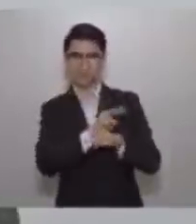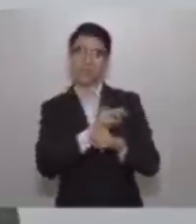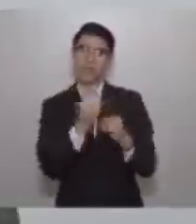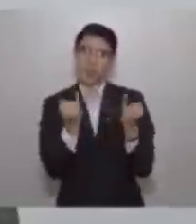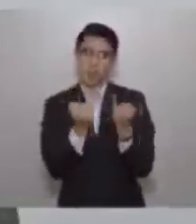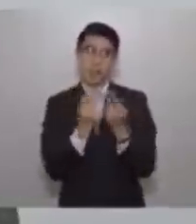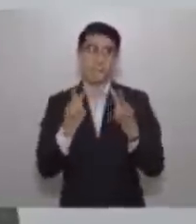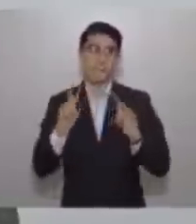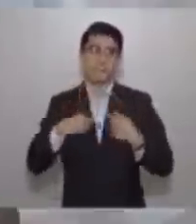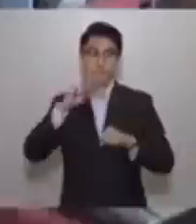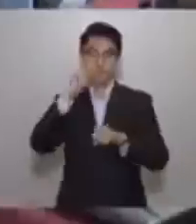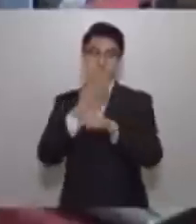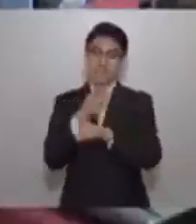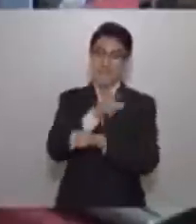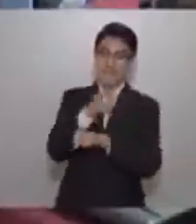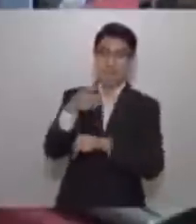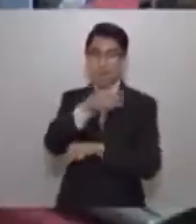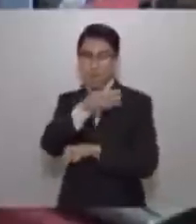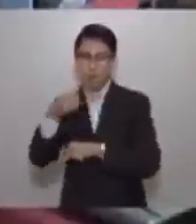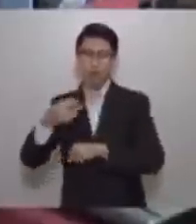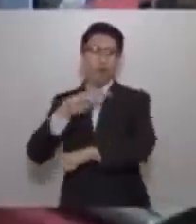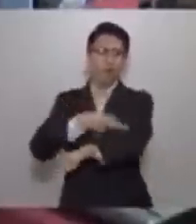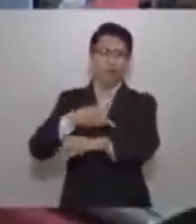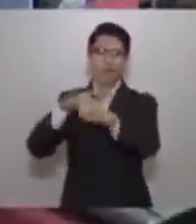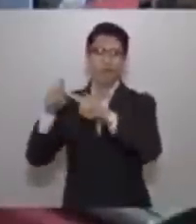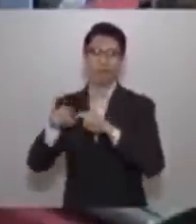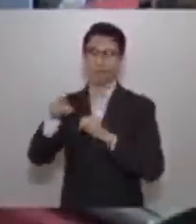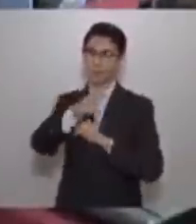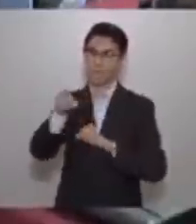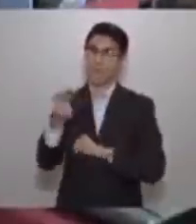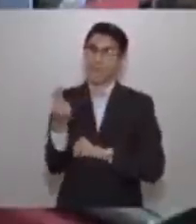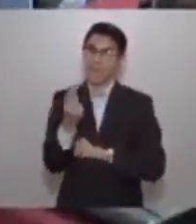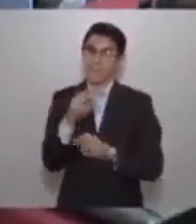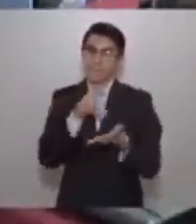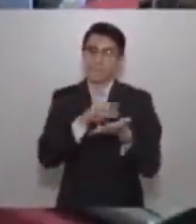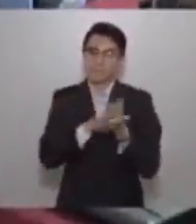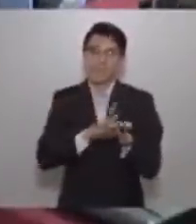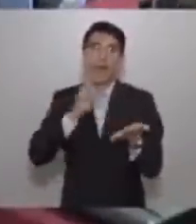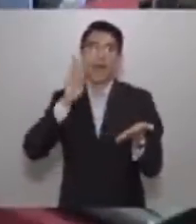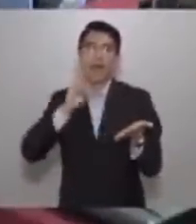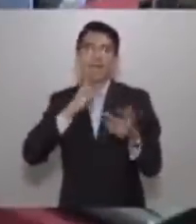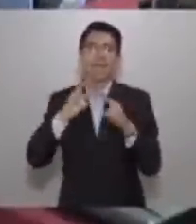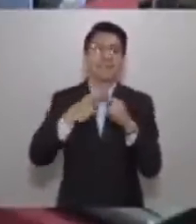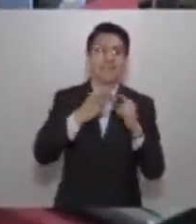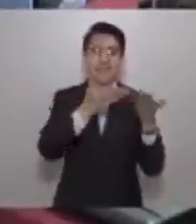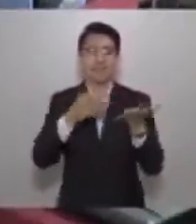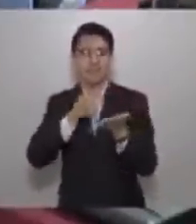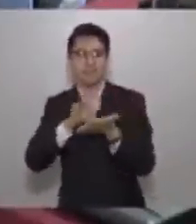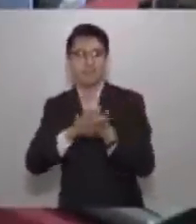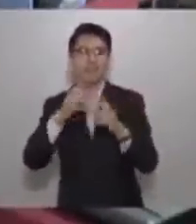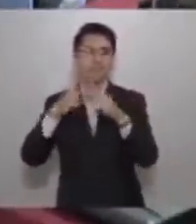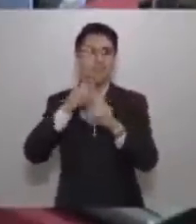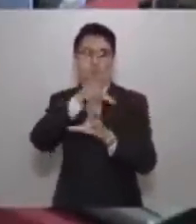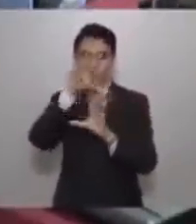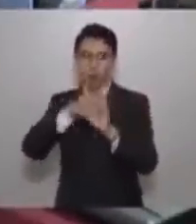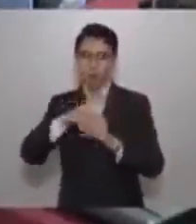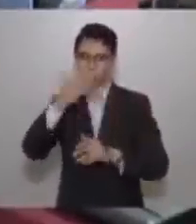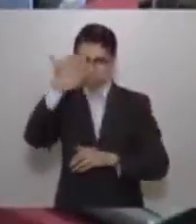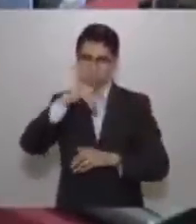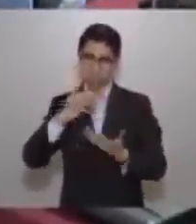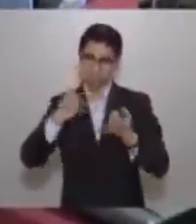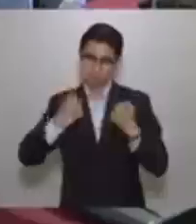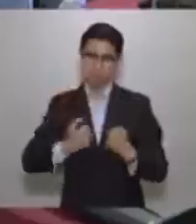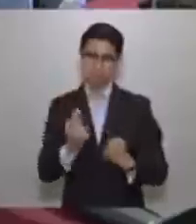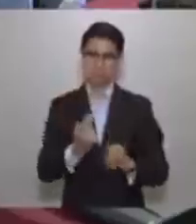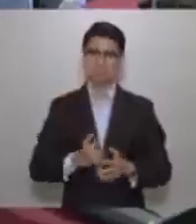¿Qué tal? Muy buenas tardes, fiscal general. Bueno, con preguntarles a ustedes, ya que se establece que